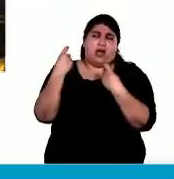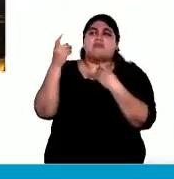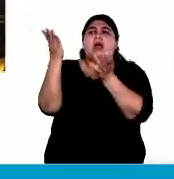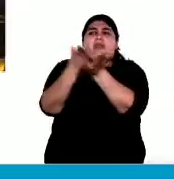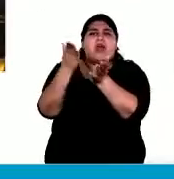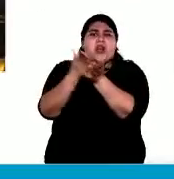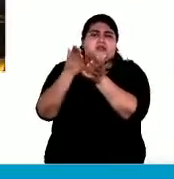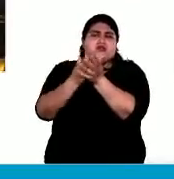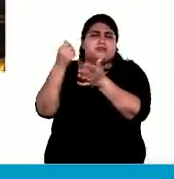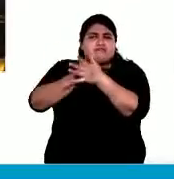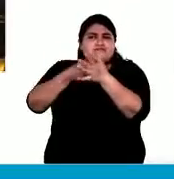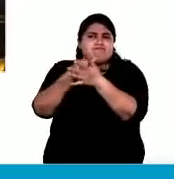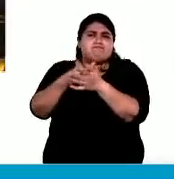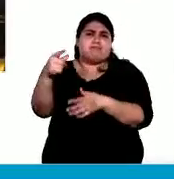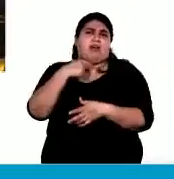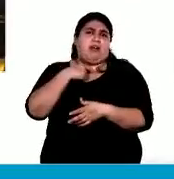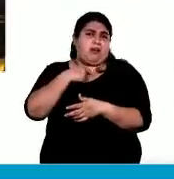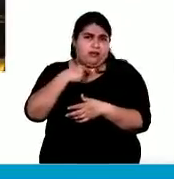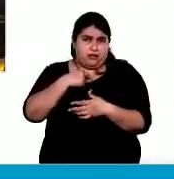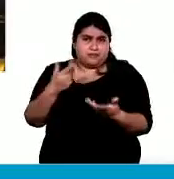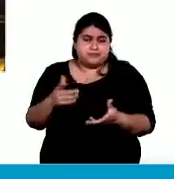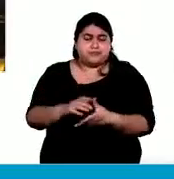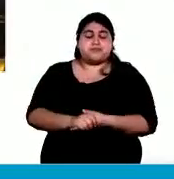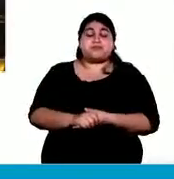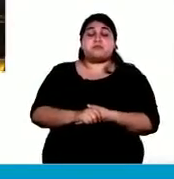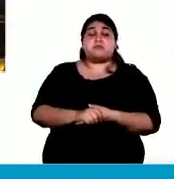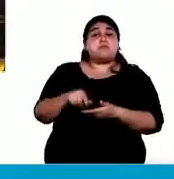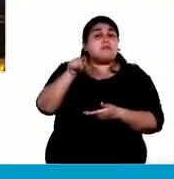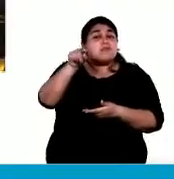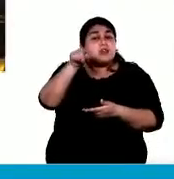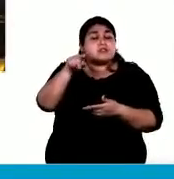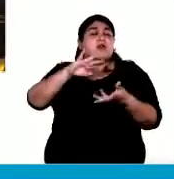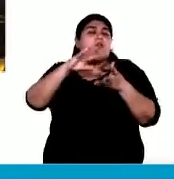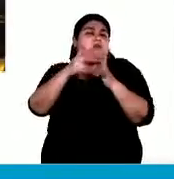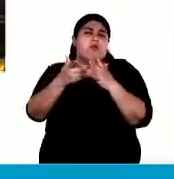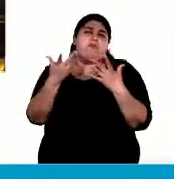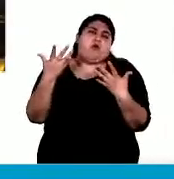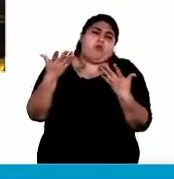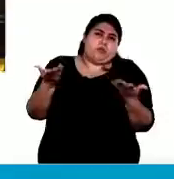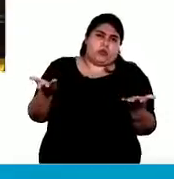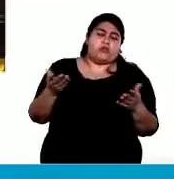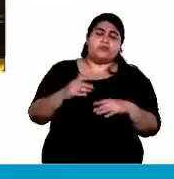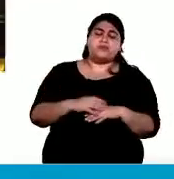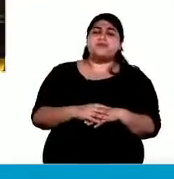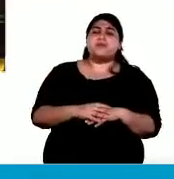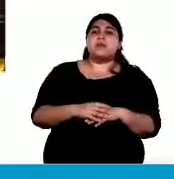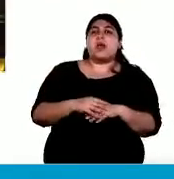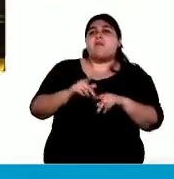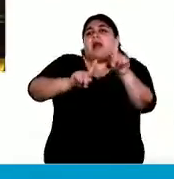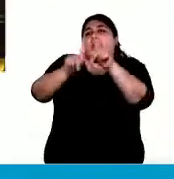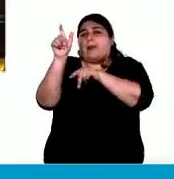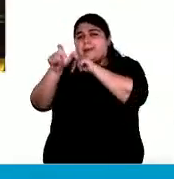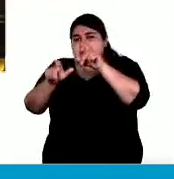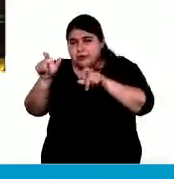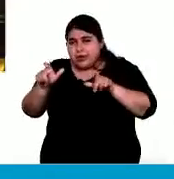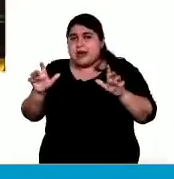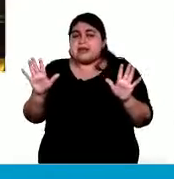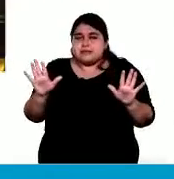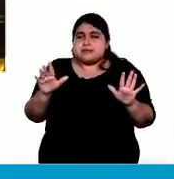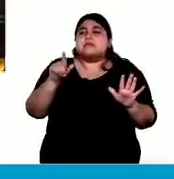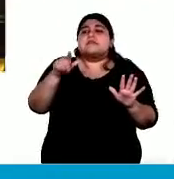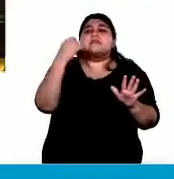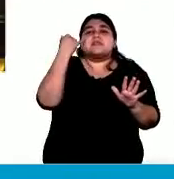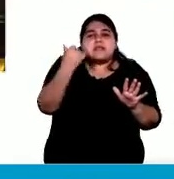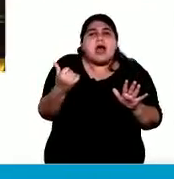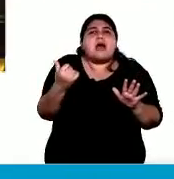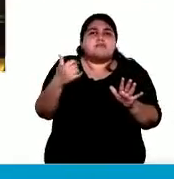provincia algo que es tan simple y evidente salvo para algunos ha ganado amplio